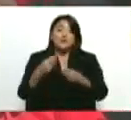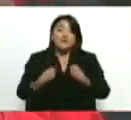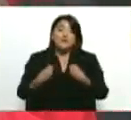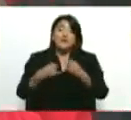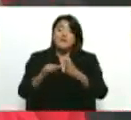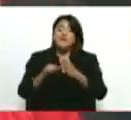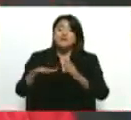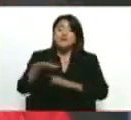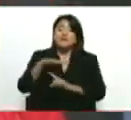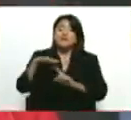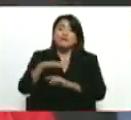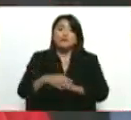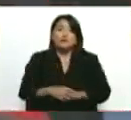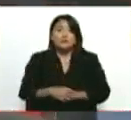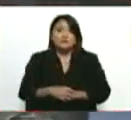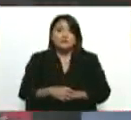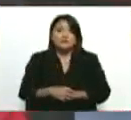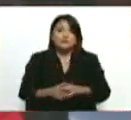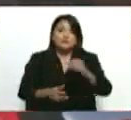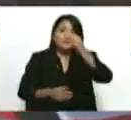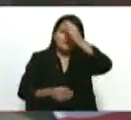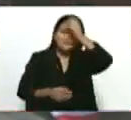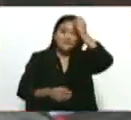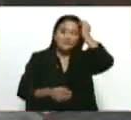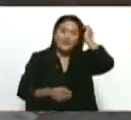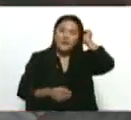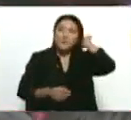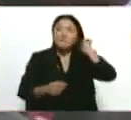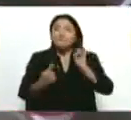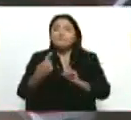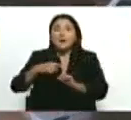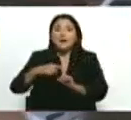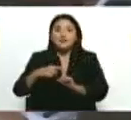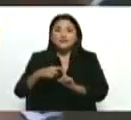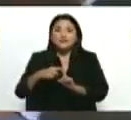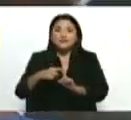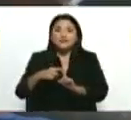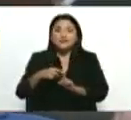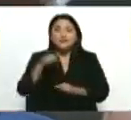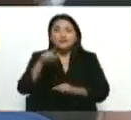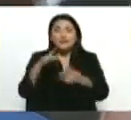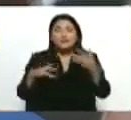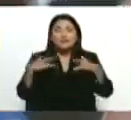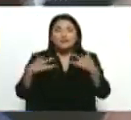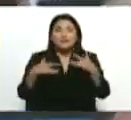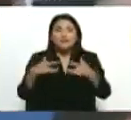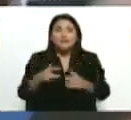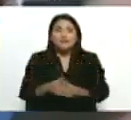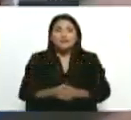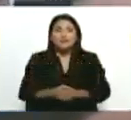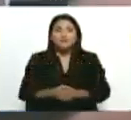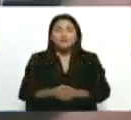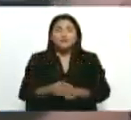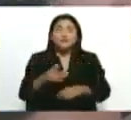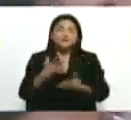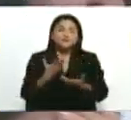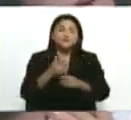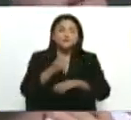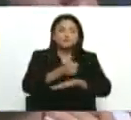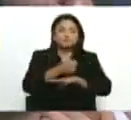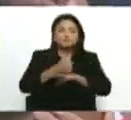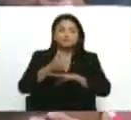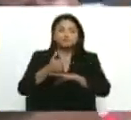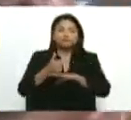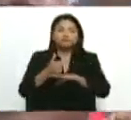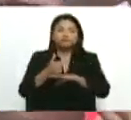además ocurre durante el acto un hecho muy importante, que la dirección nacional de nuestro partido, que va a